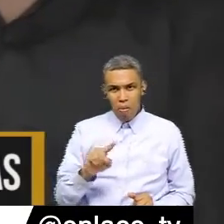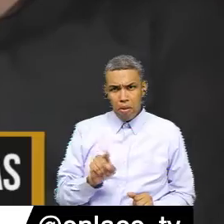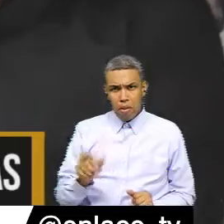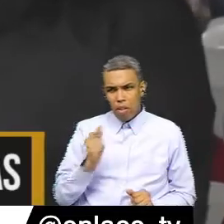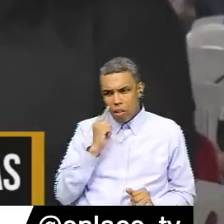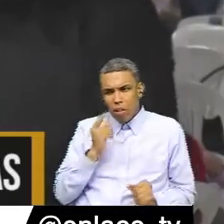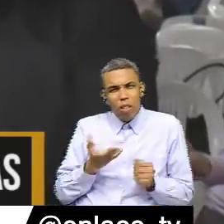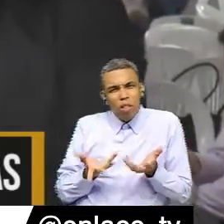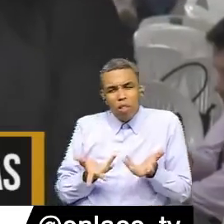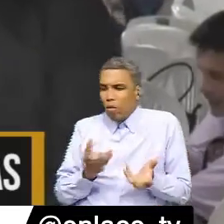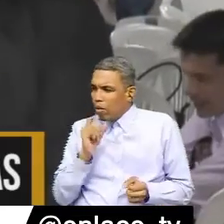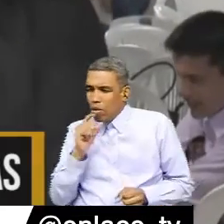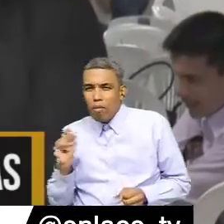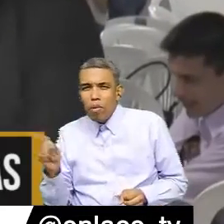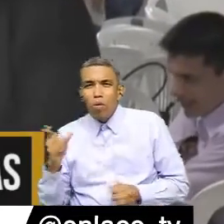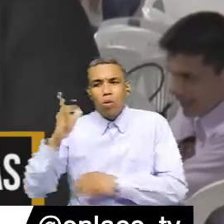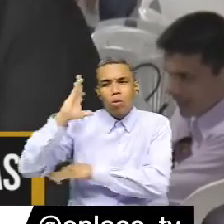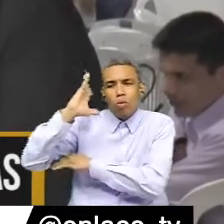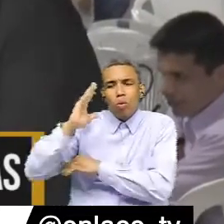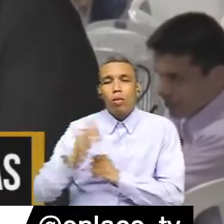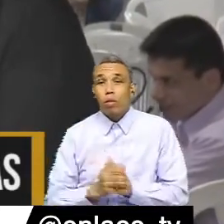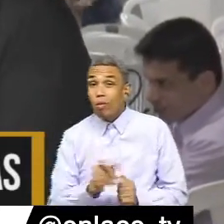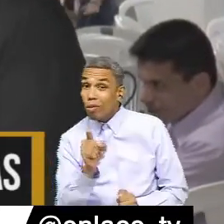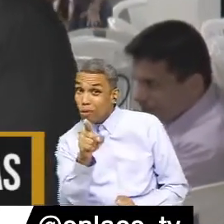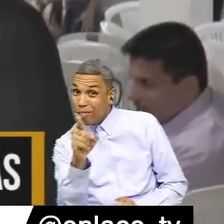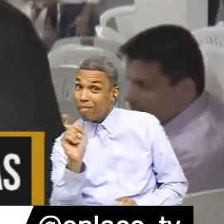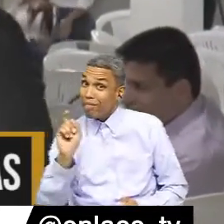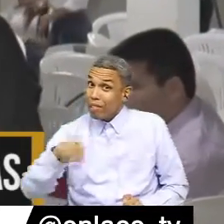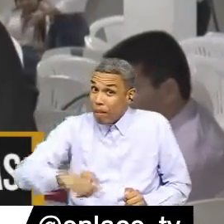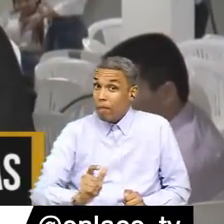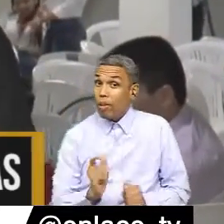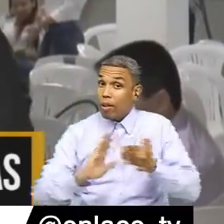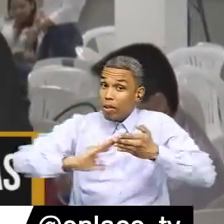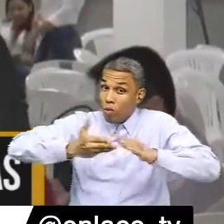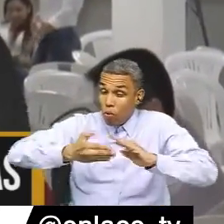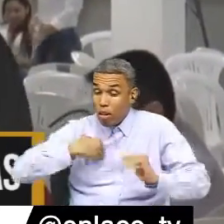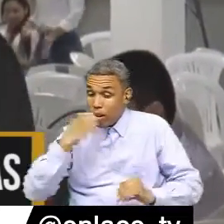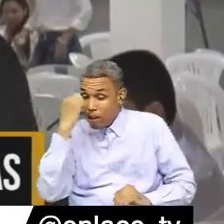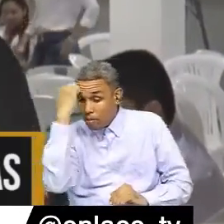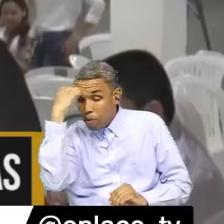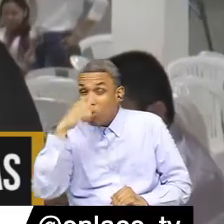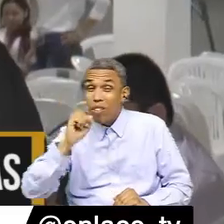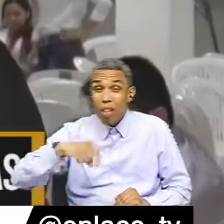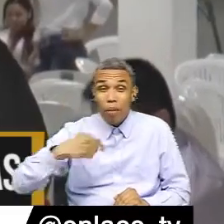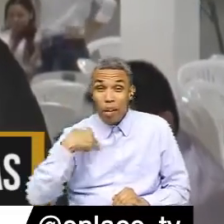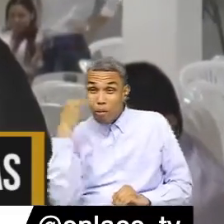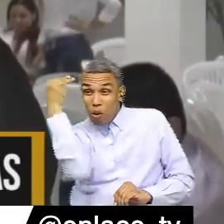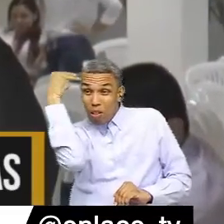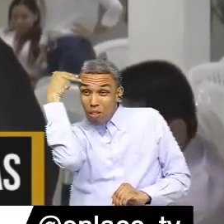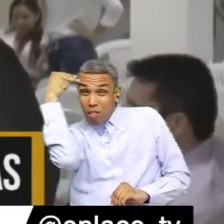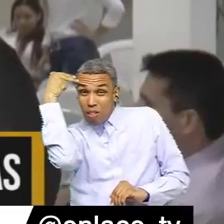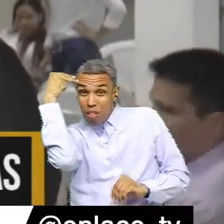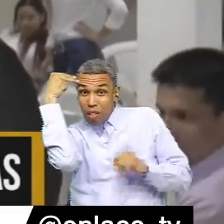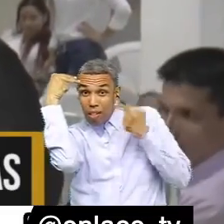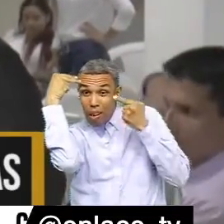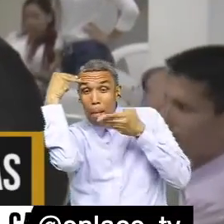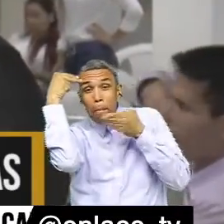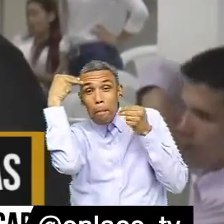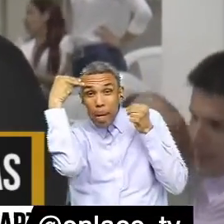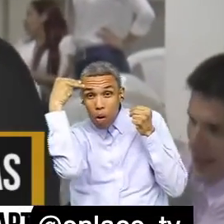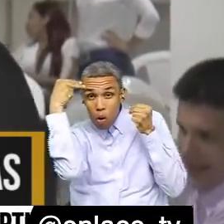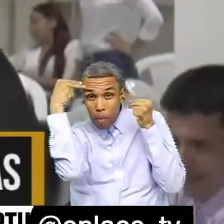haciendo que los docentes en barrancabermeja cambien para que toda la educación en la ciudad sea transformada muy buenas tardes y expresemos a la comunidad de